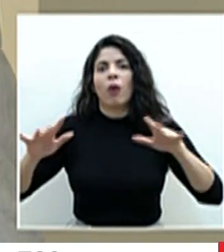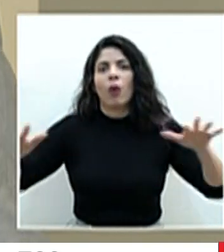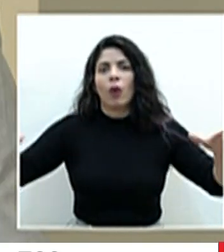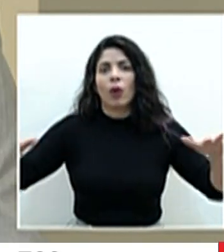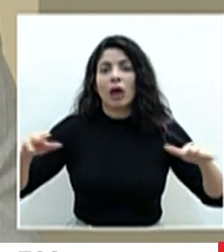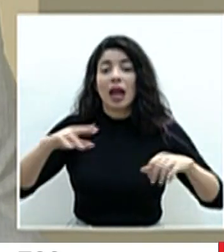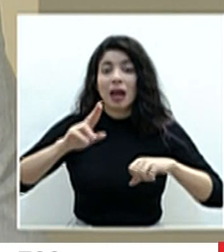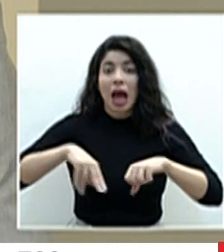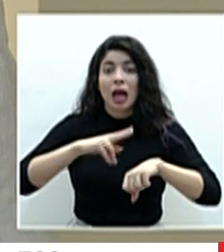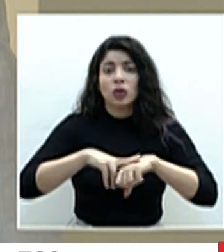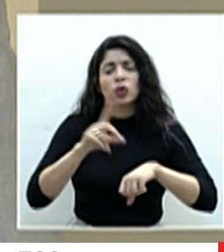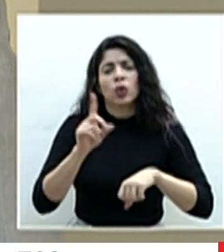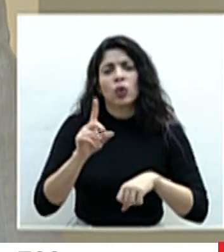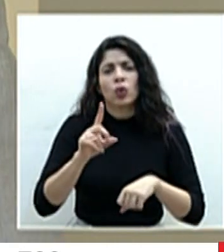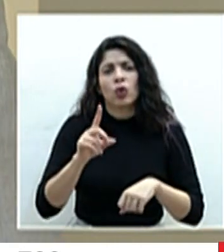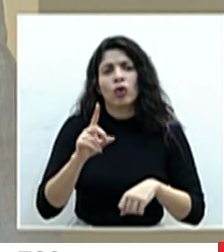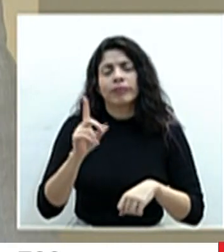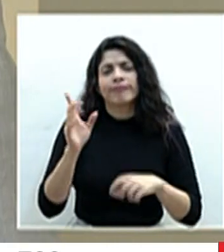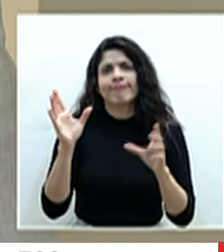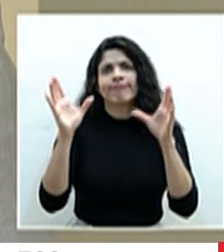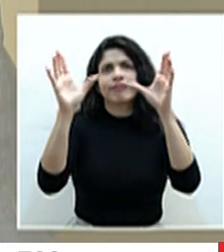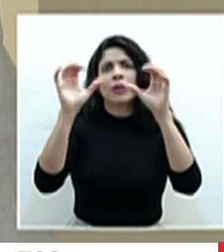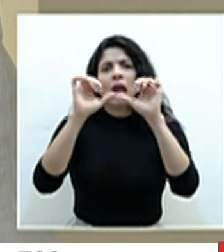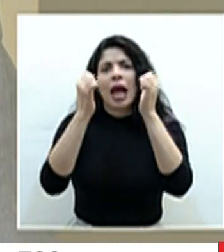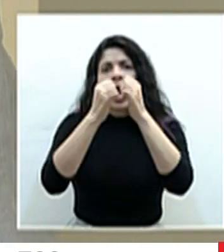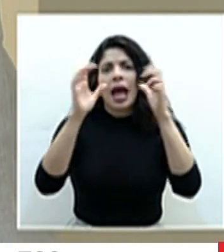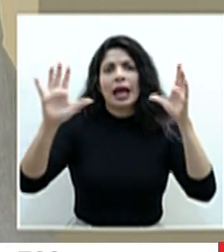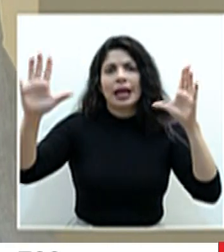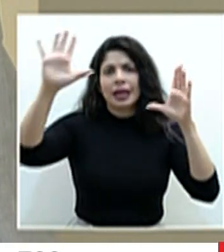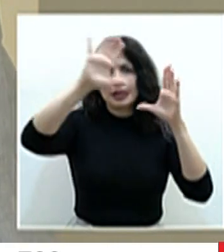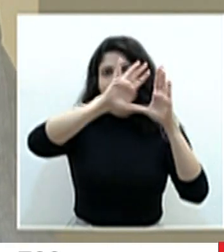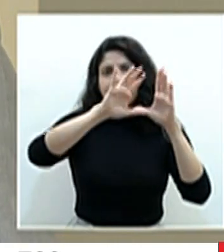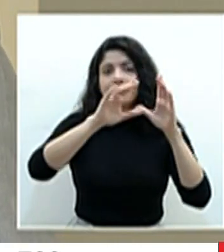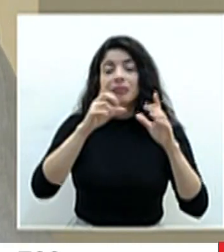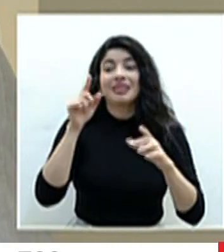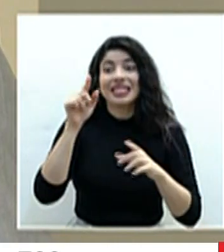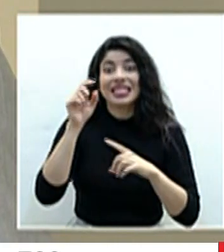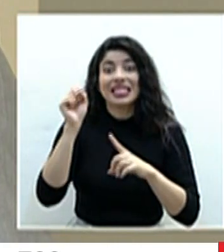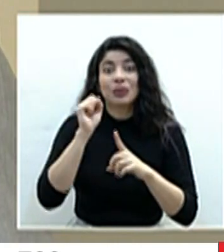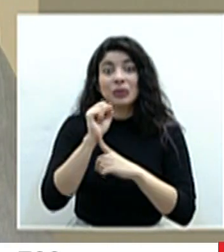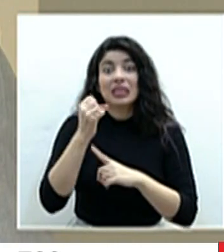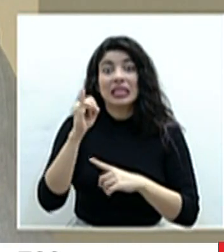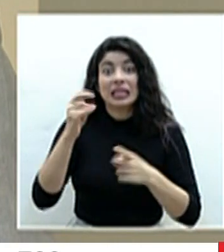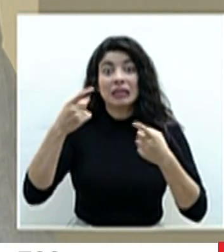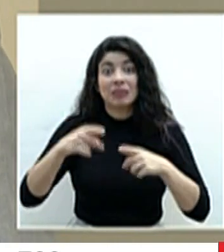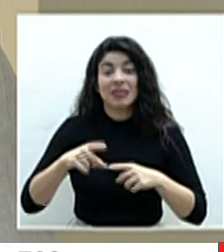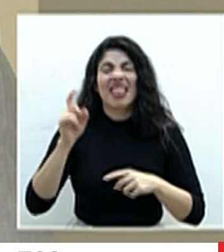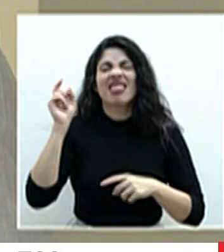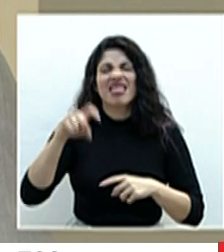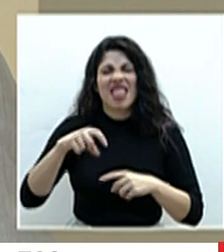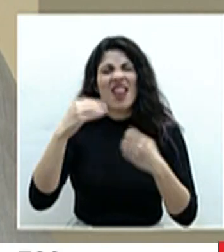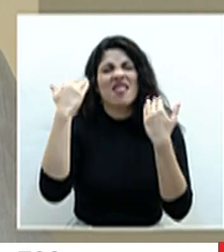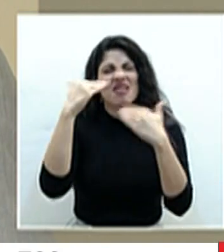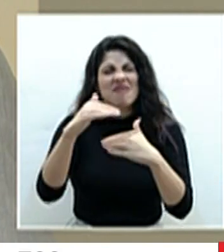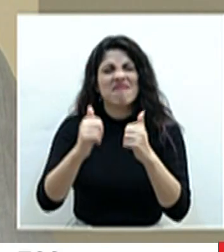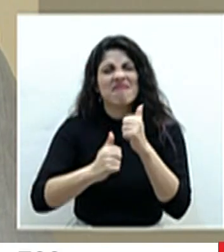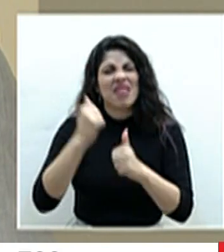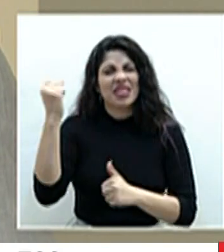sería a nivel nacional, sería en un sector específico, y pues en ese caso sí tendríamos que tomar medidas muchísimo más